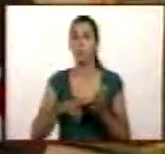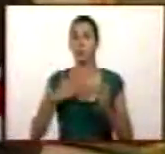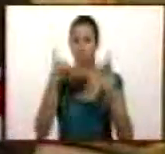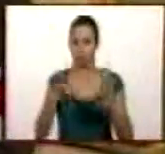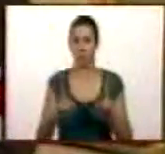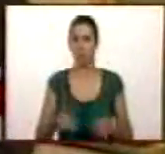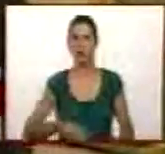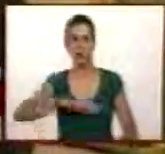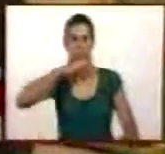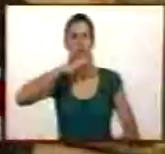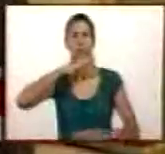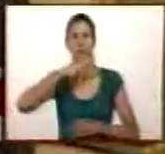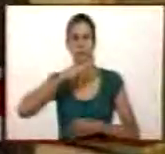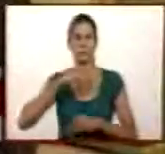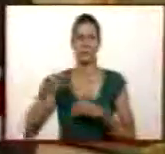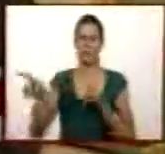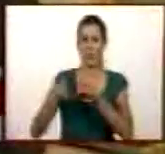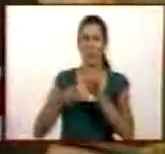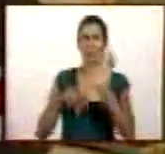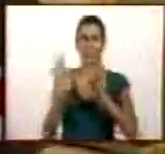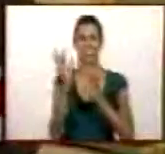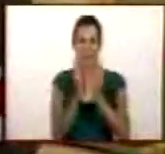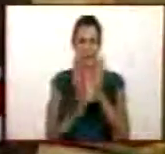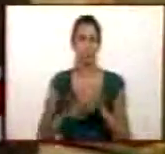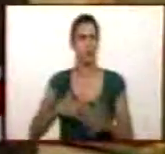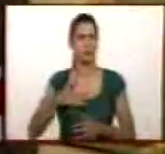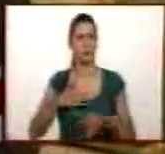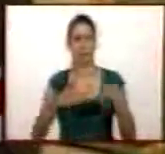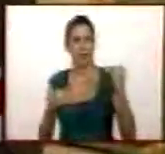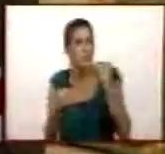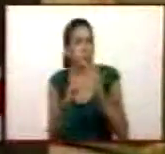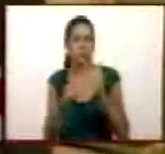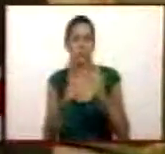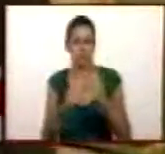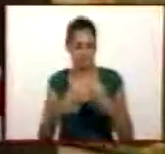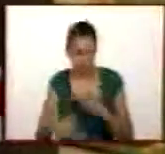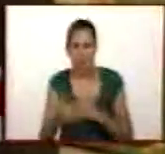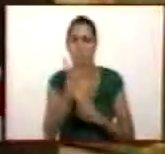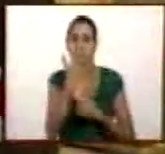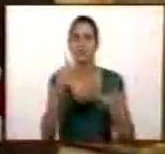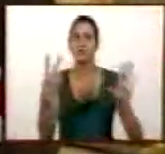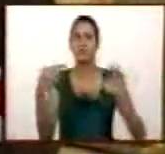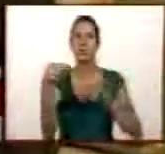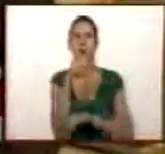Llenémonos del espíritu del 13 de abril para afrontar la gran batalla del 7 de octubre y seguir